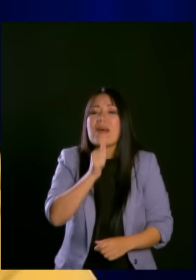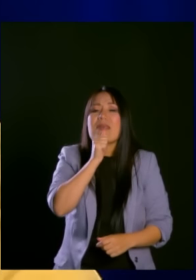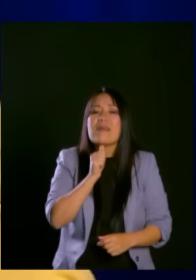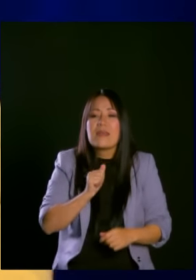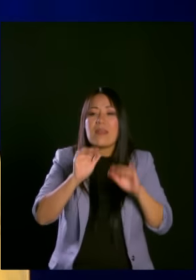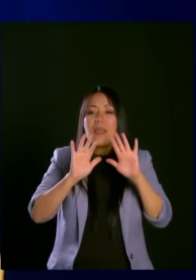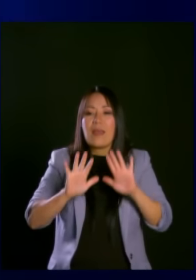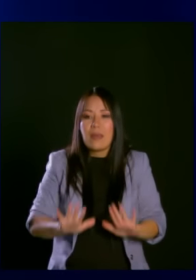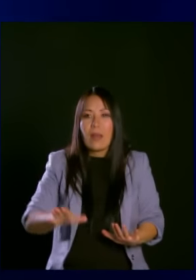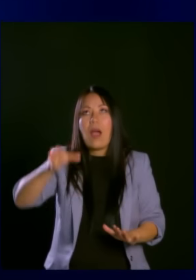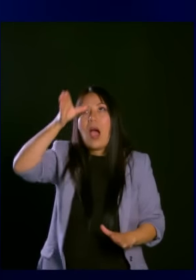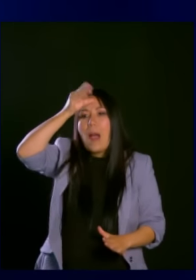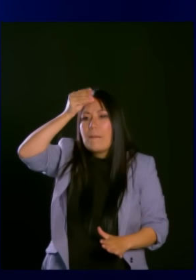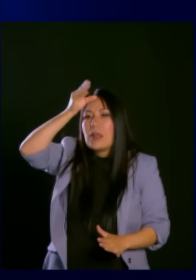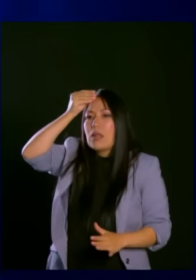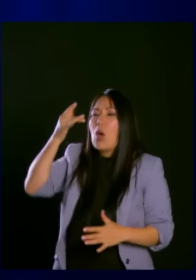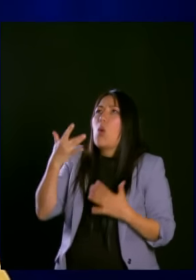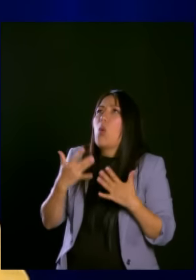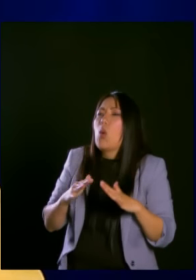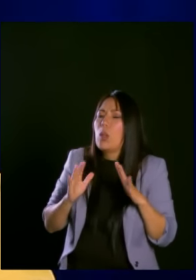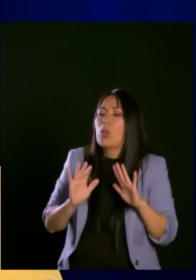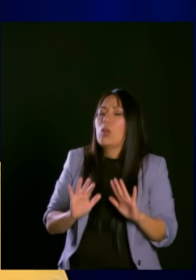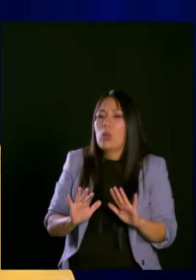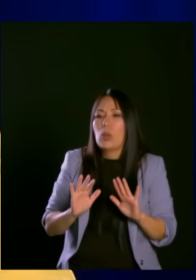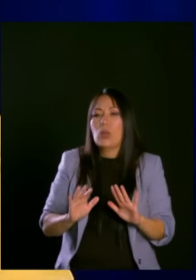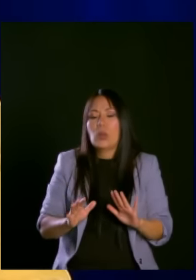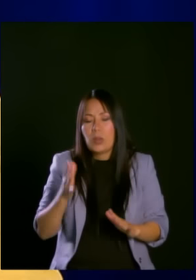bien, voy a aguantar.